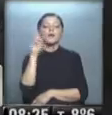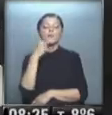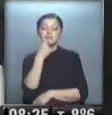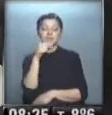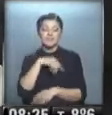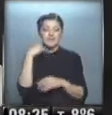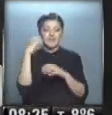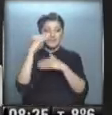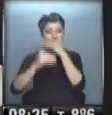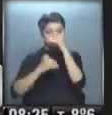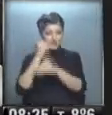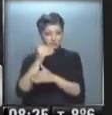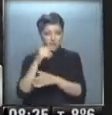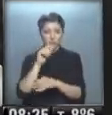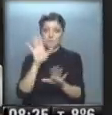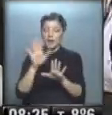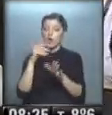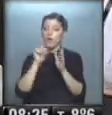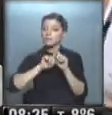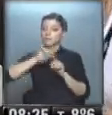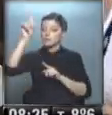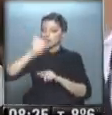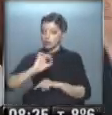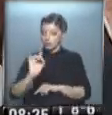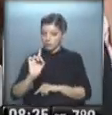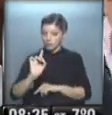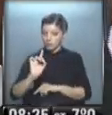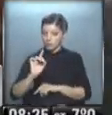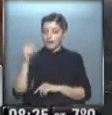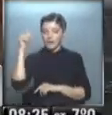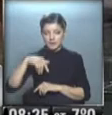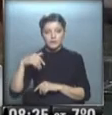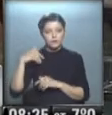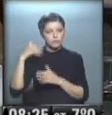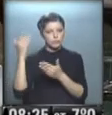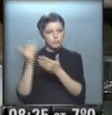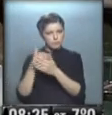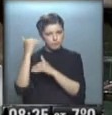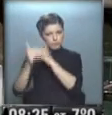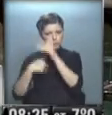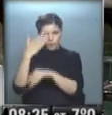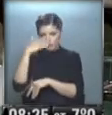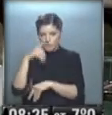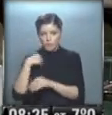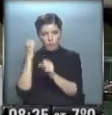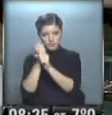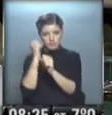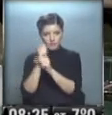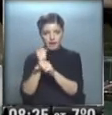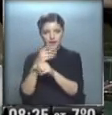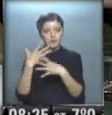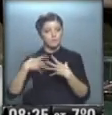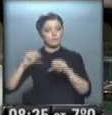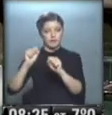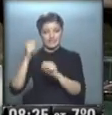Hoy menos el lanzamiento. Menos el lanzamiento. Que es una etapa en la que se va a trabajar y en algún momento se va a llegar, ¿no?,